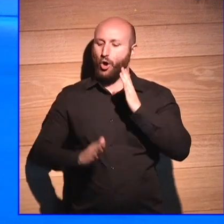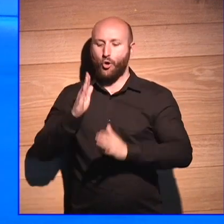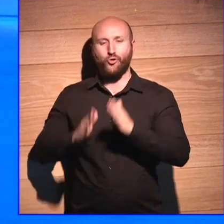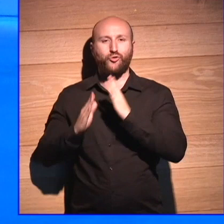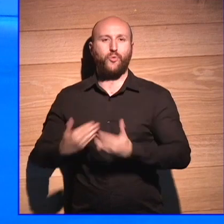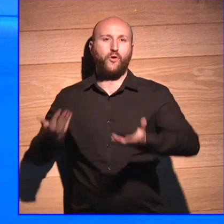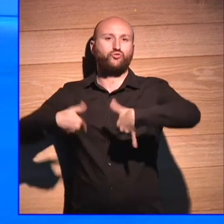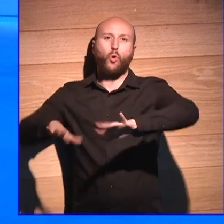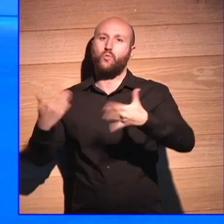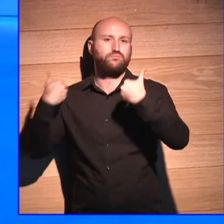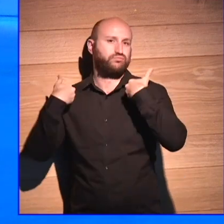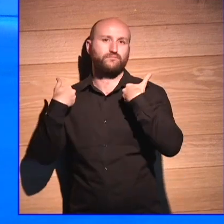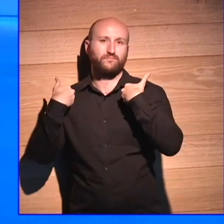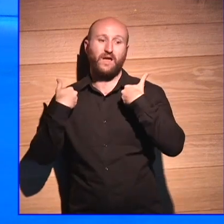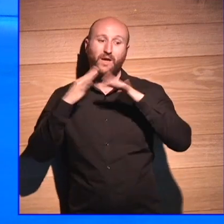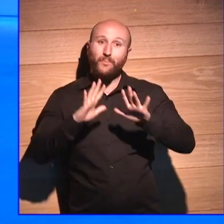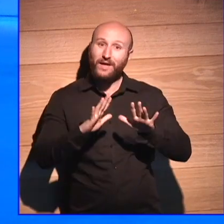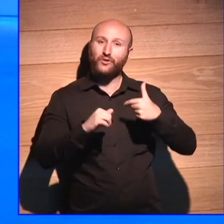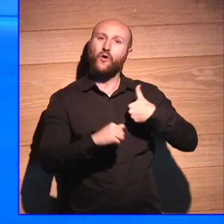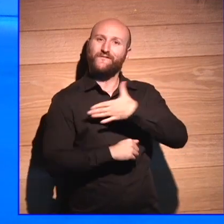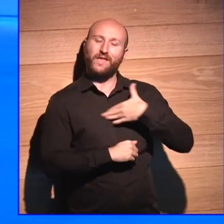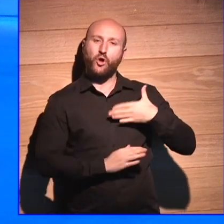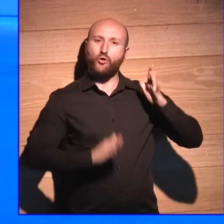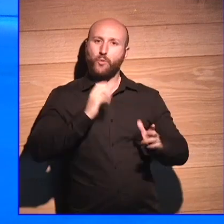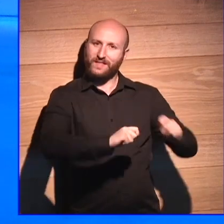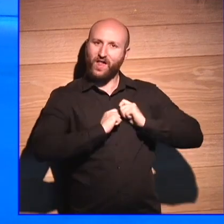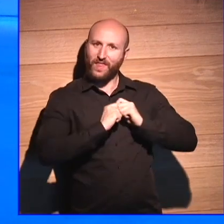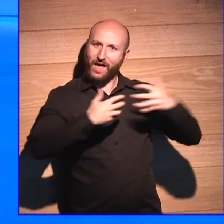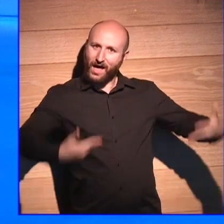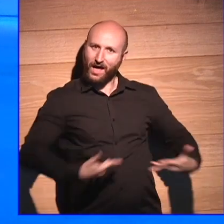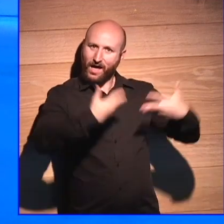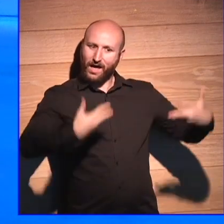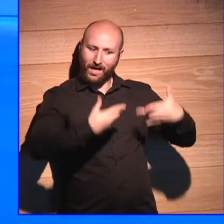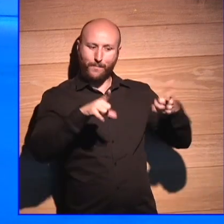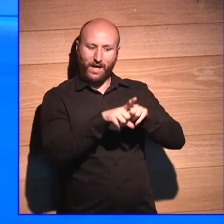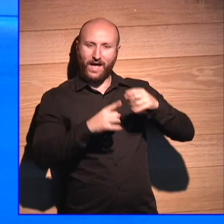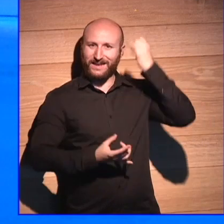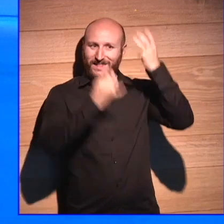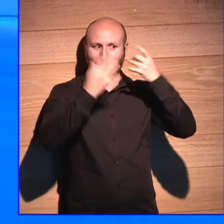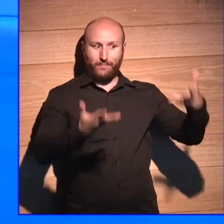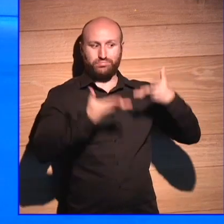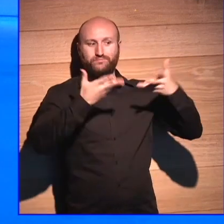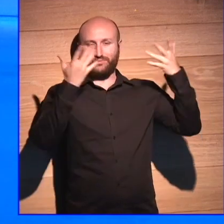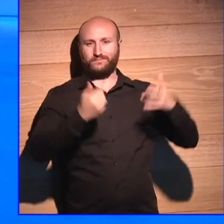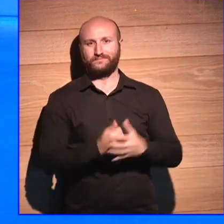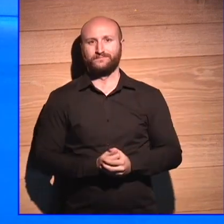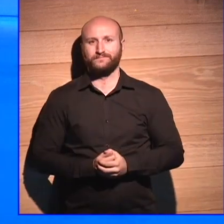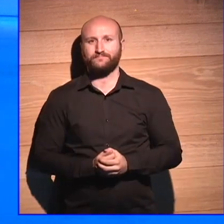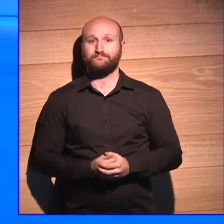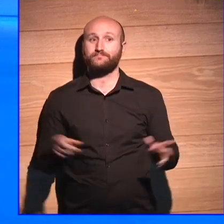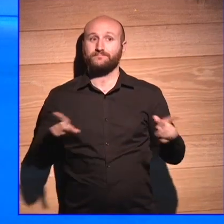Pero para él quiere un robot que le estimule y le fomente la creatividad. Bueno, pues como hay